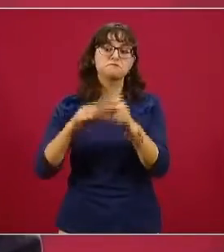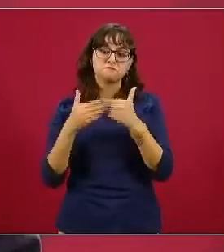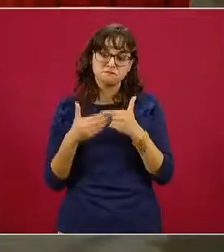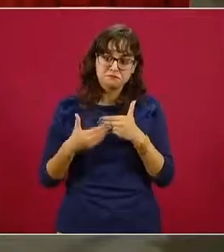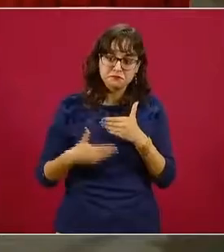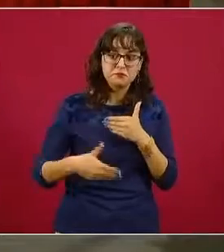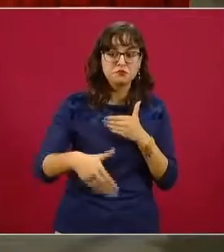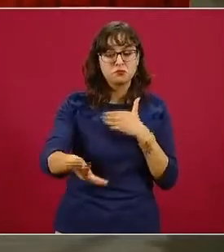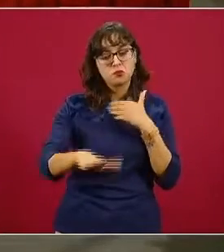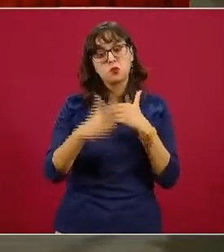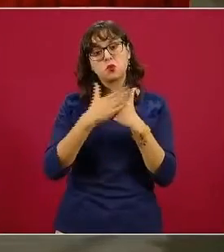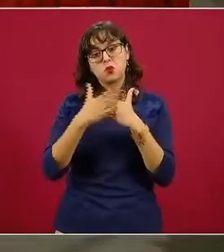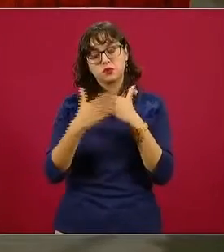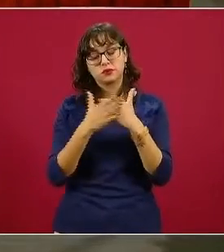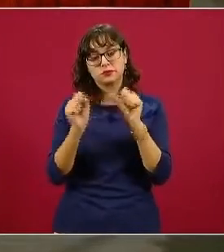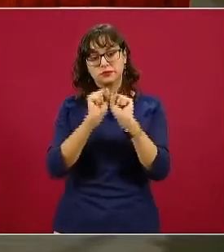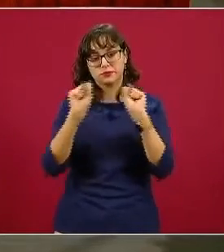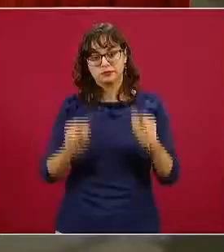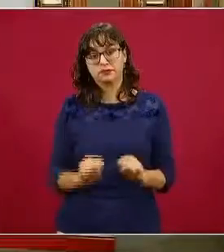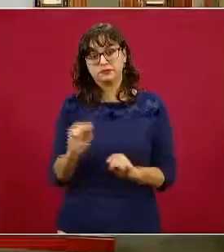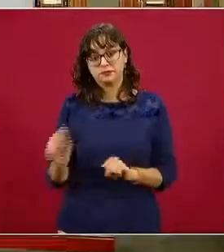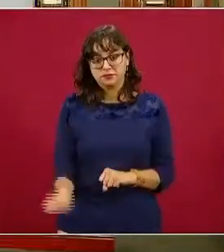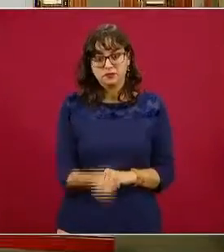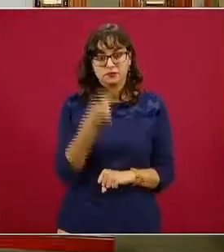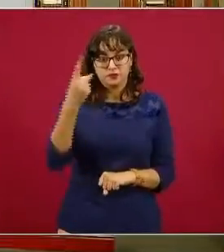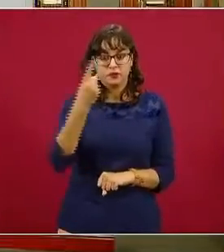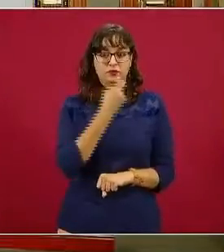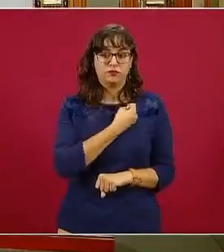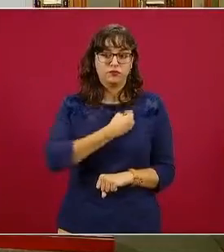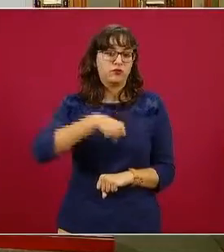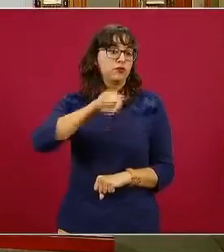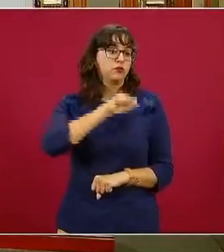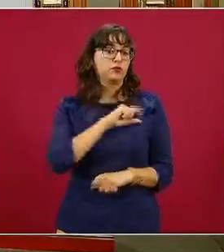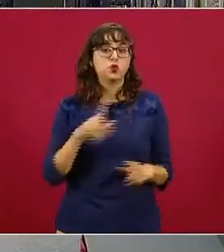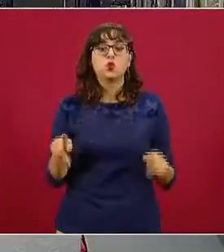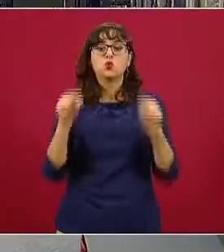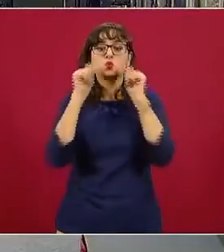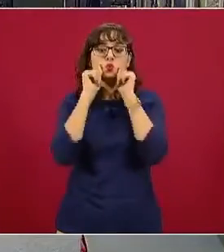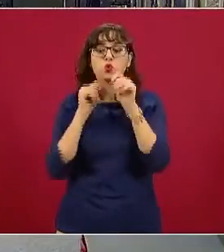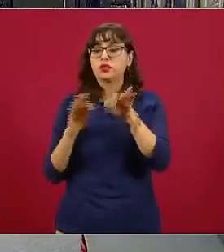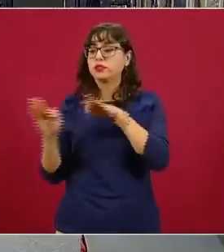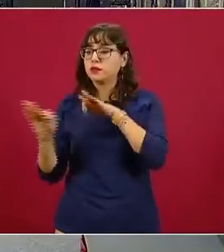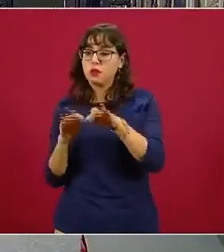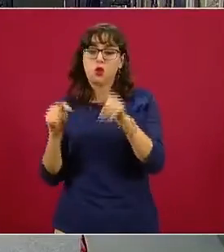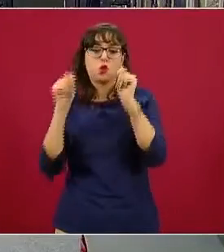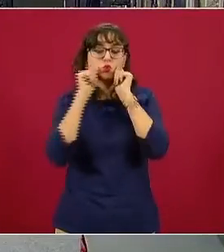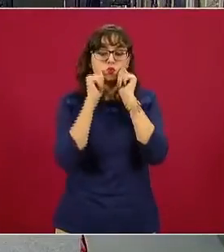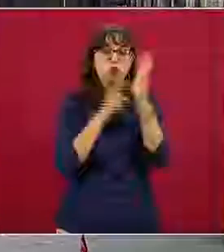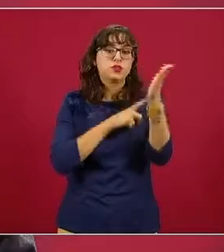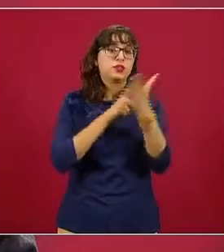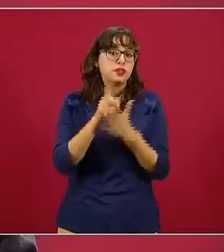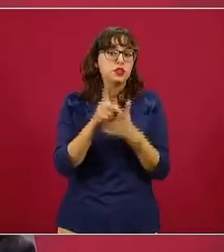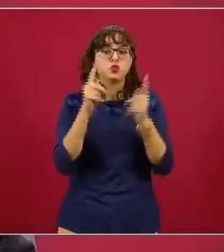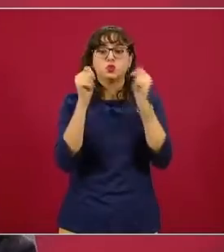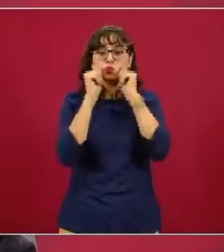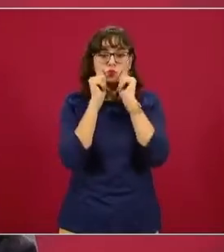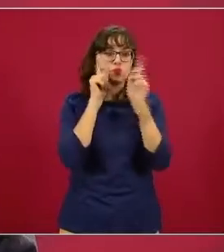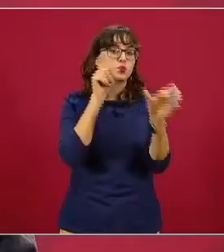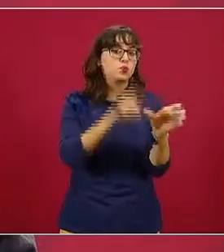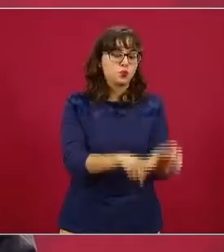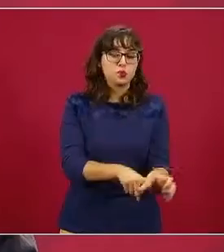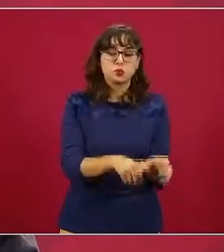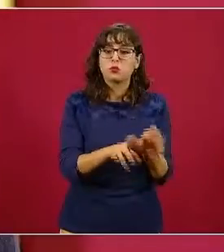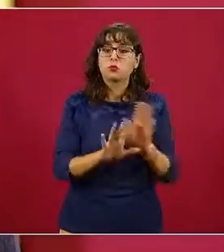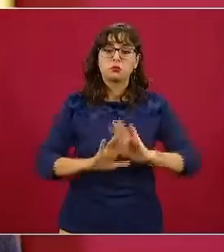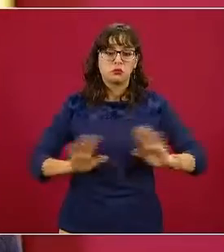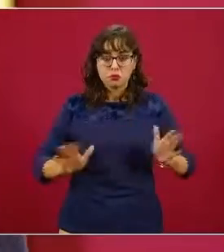para un sistema único de salud que, independientemente de la condición laboral y por lo tanto de derechohabiencia ligada al